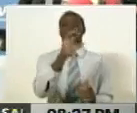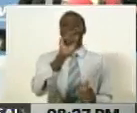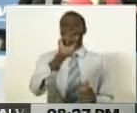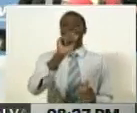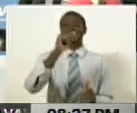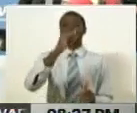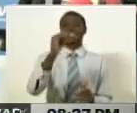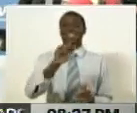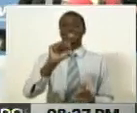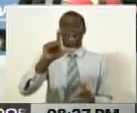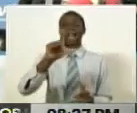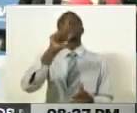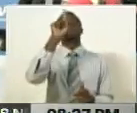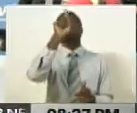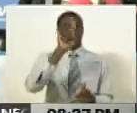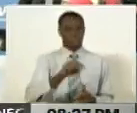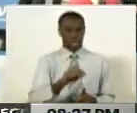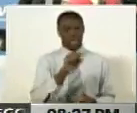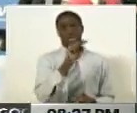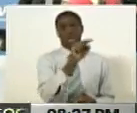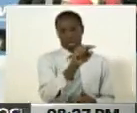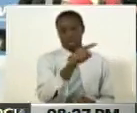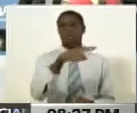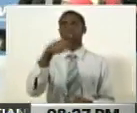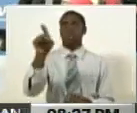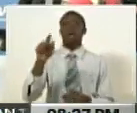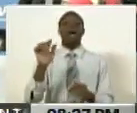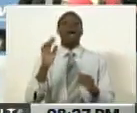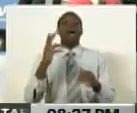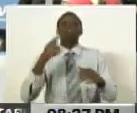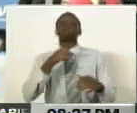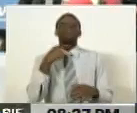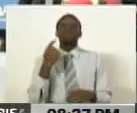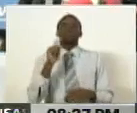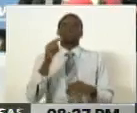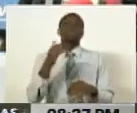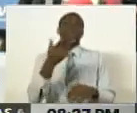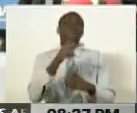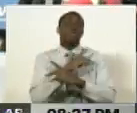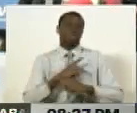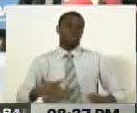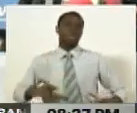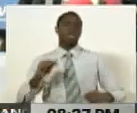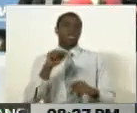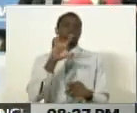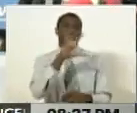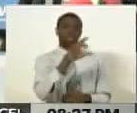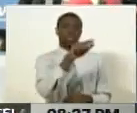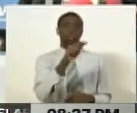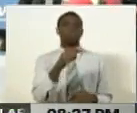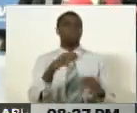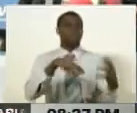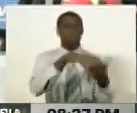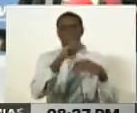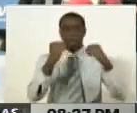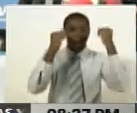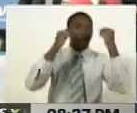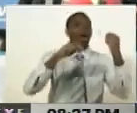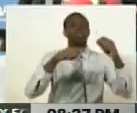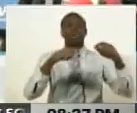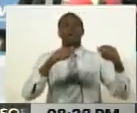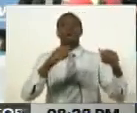también heridos fuera de peligro en el estado Portuguesa por manifestaciones violentas. Es